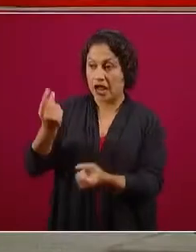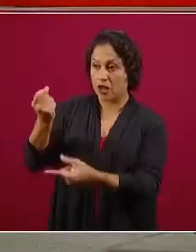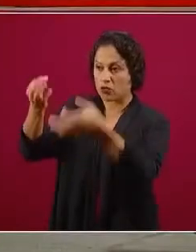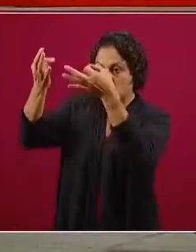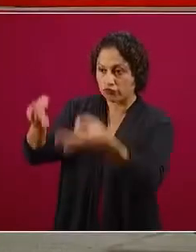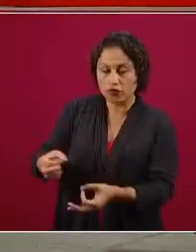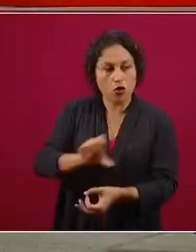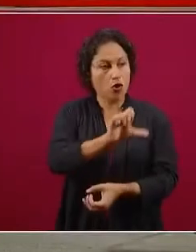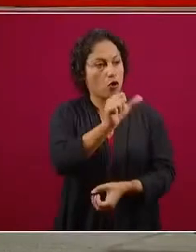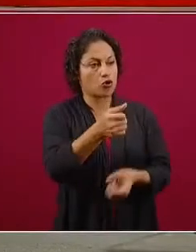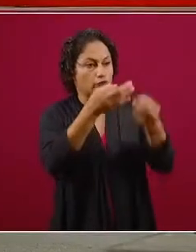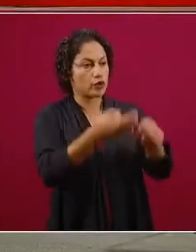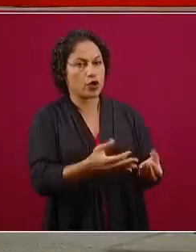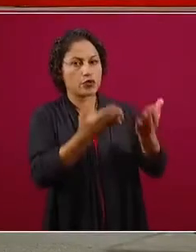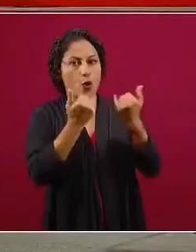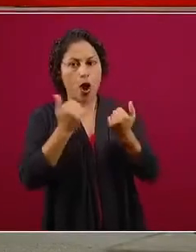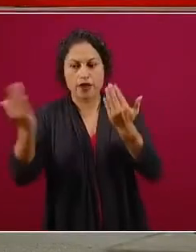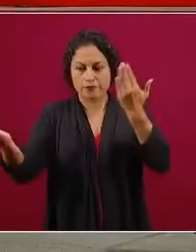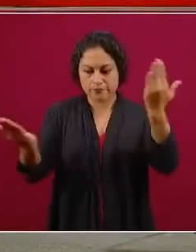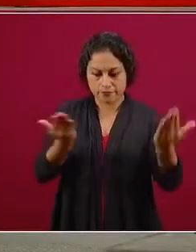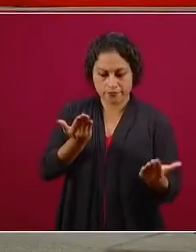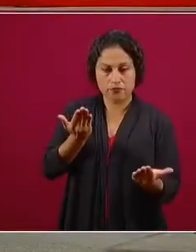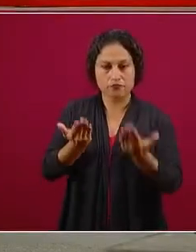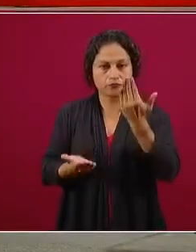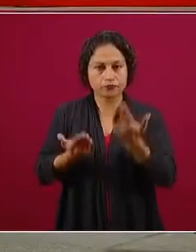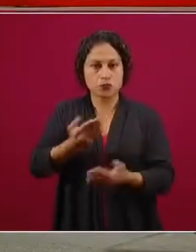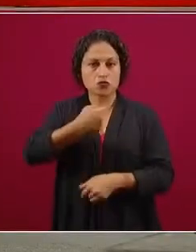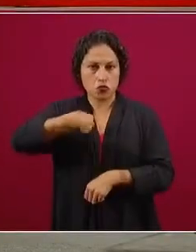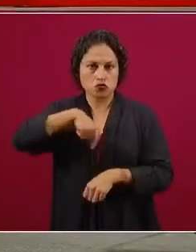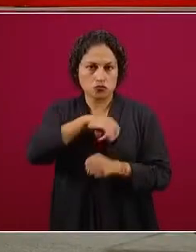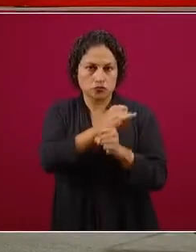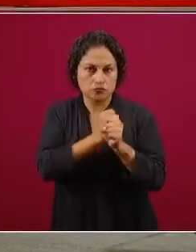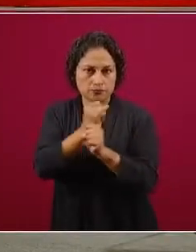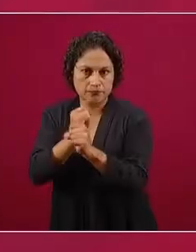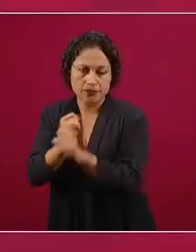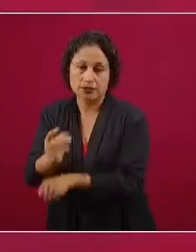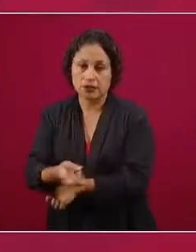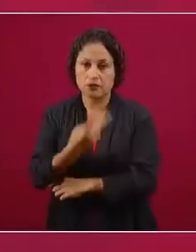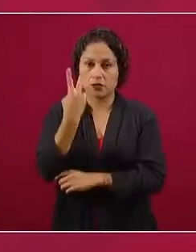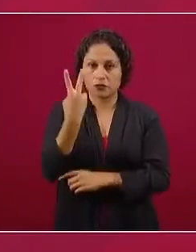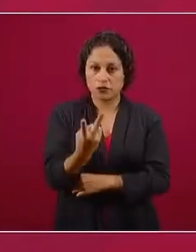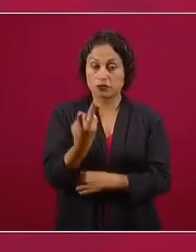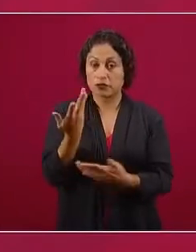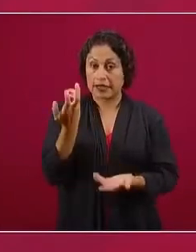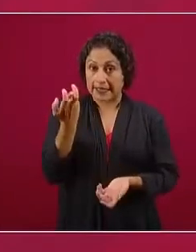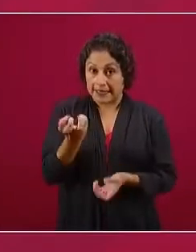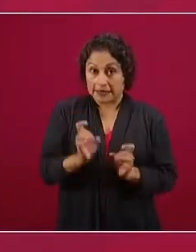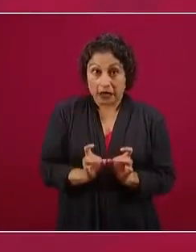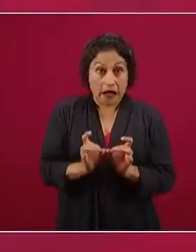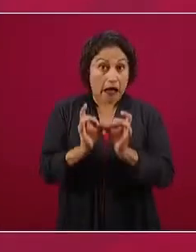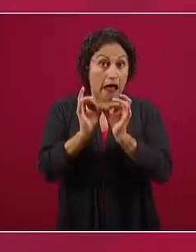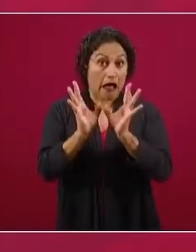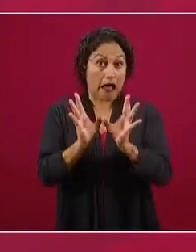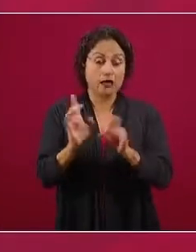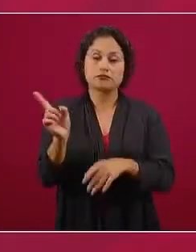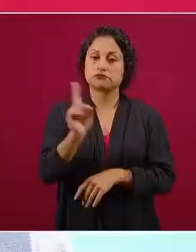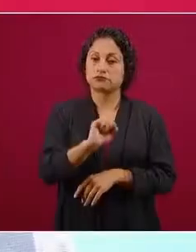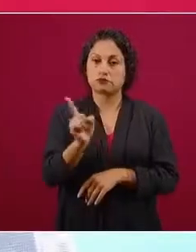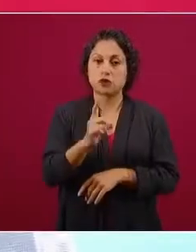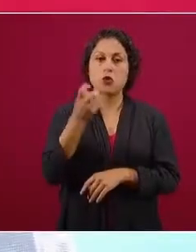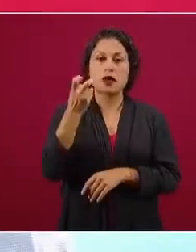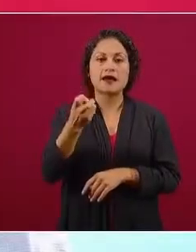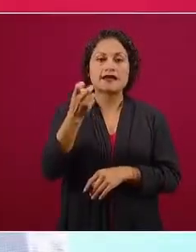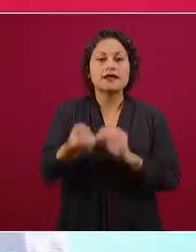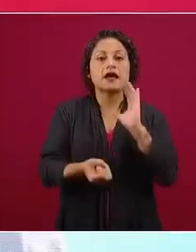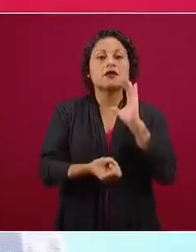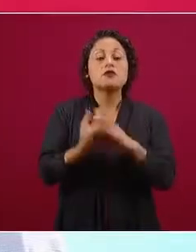informales. Esto no es un acto casual, es parte del desarrollo de nuevas estrategias de